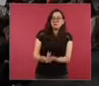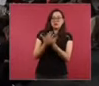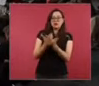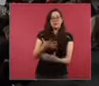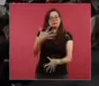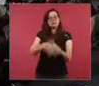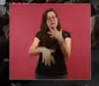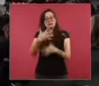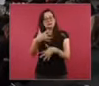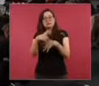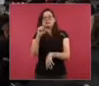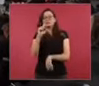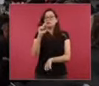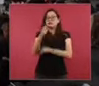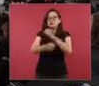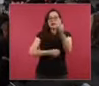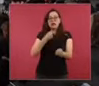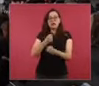¿Dónde está